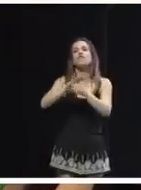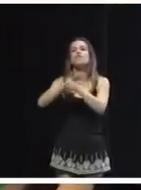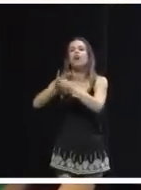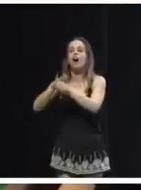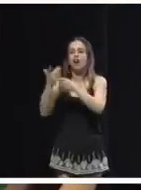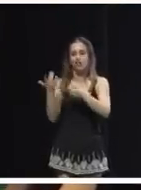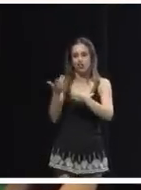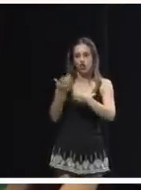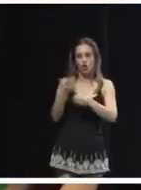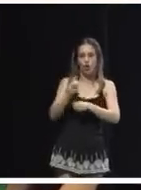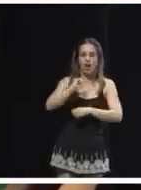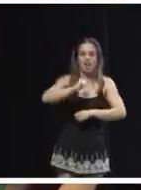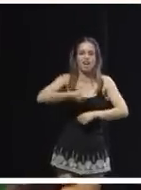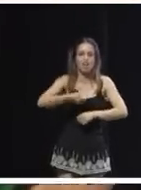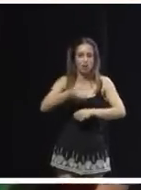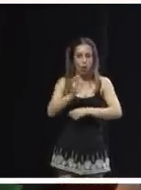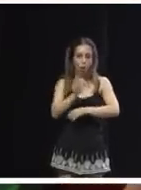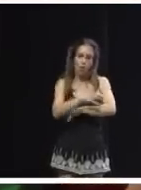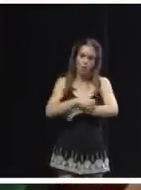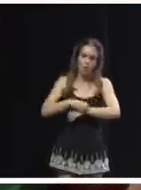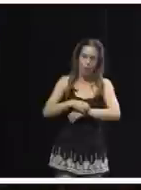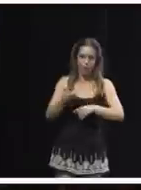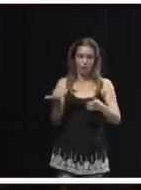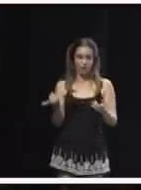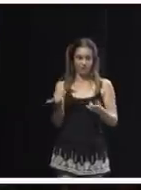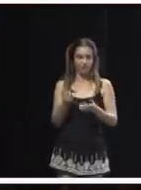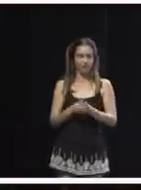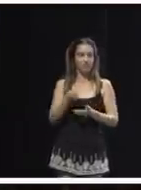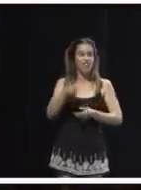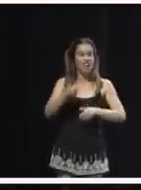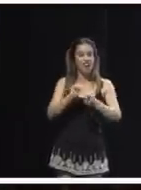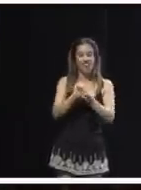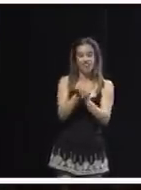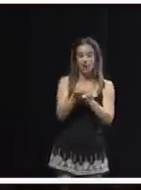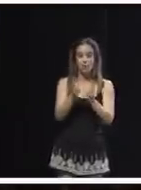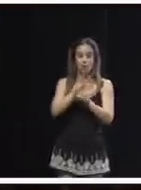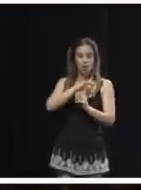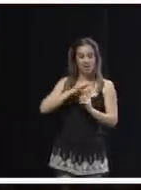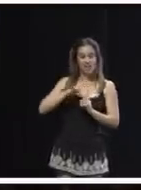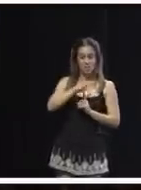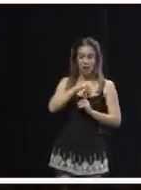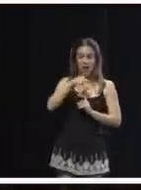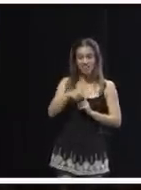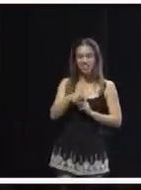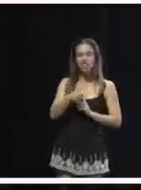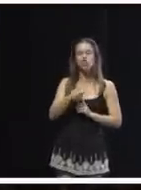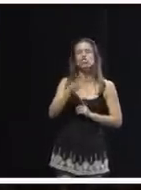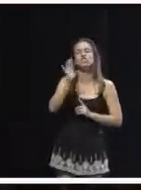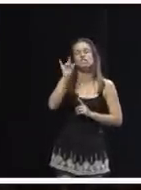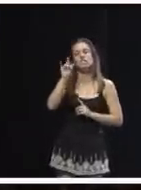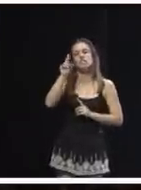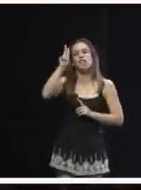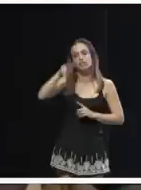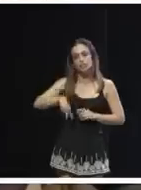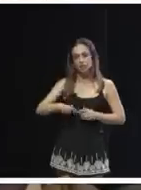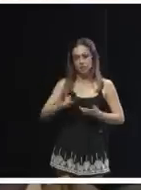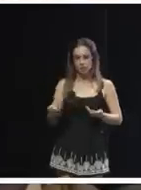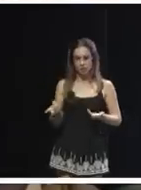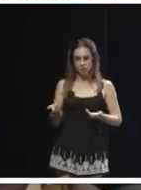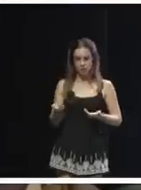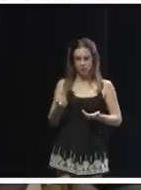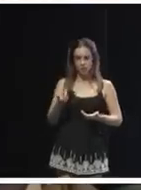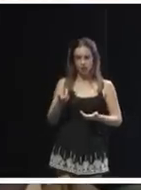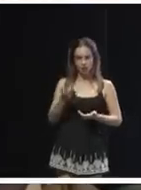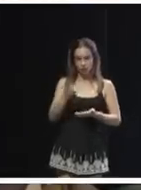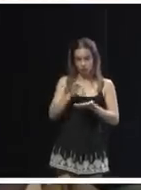por territorios, va por códigos postales. El cambio climático sí existe y